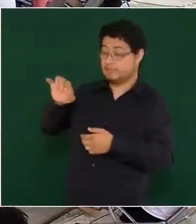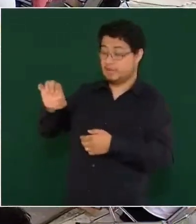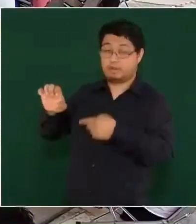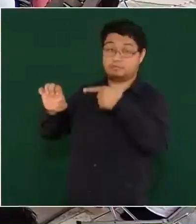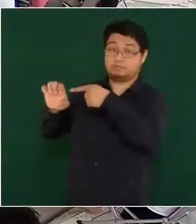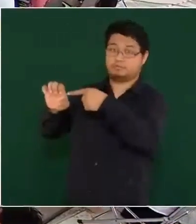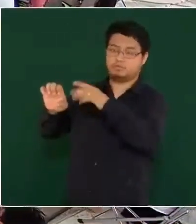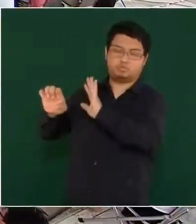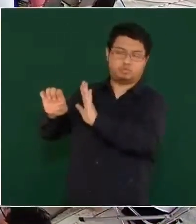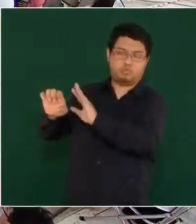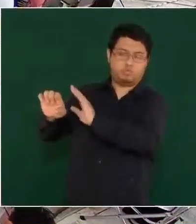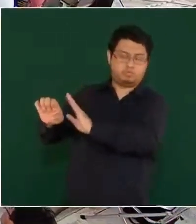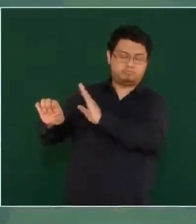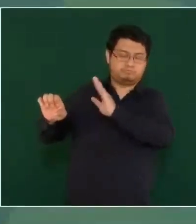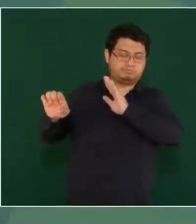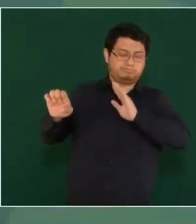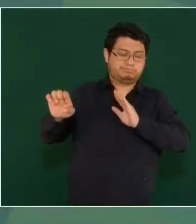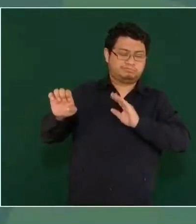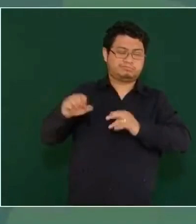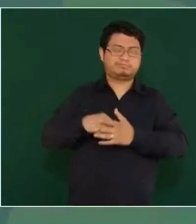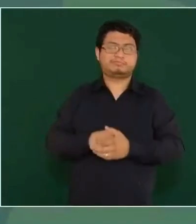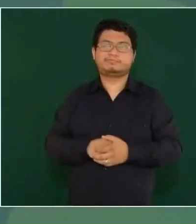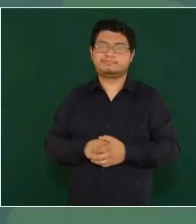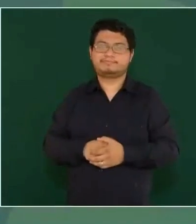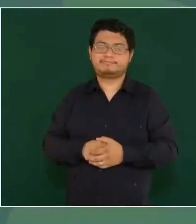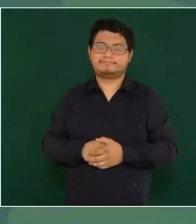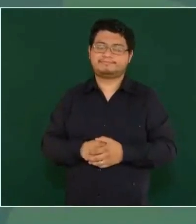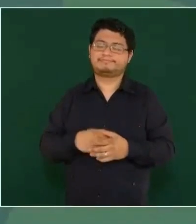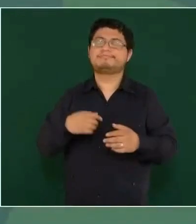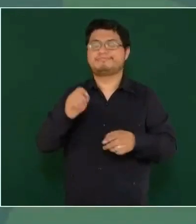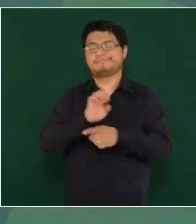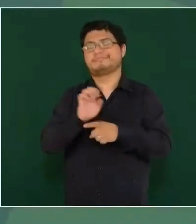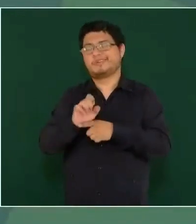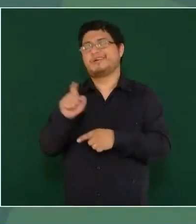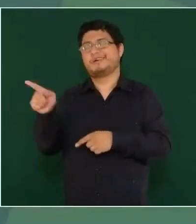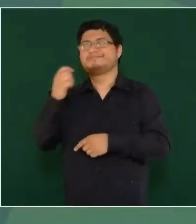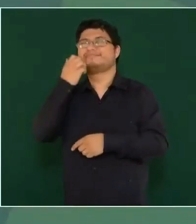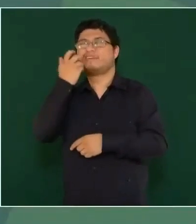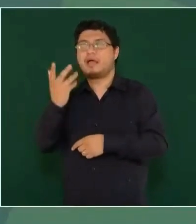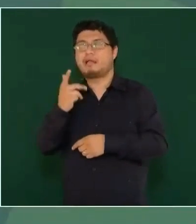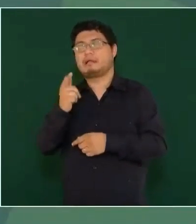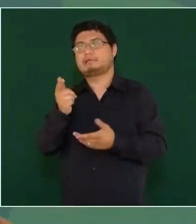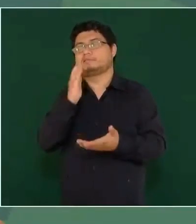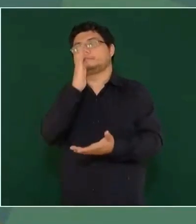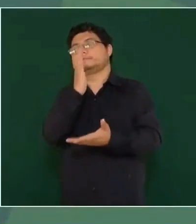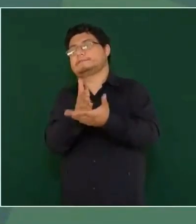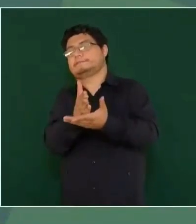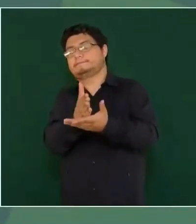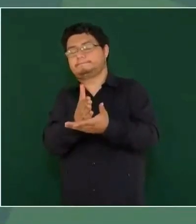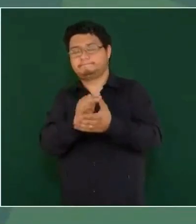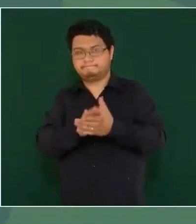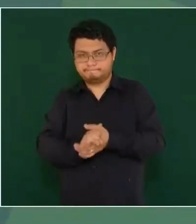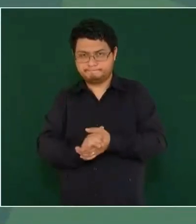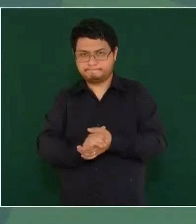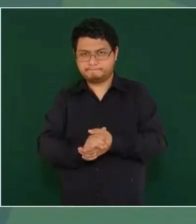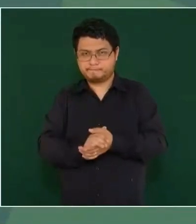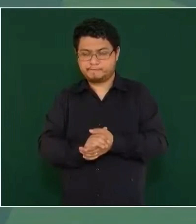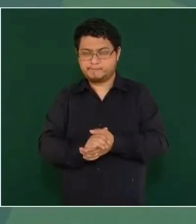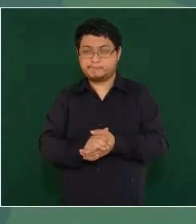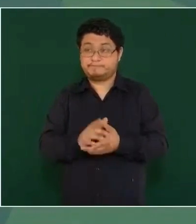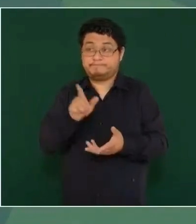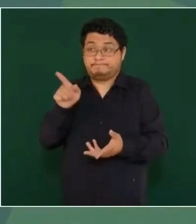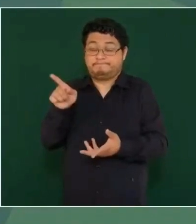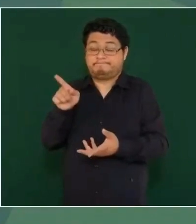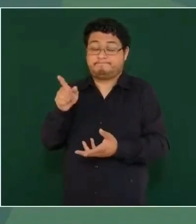entonces van a detener la reforma no tiene